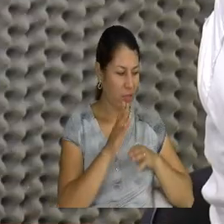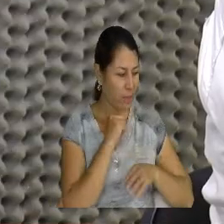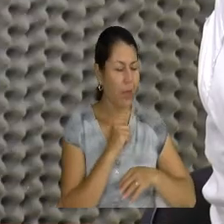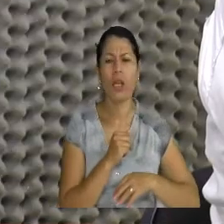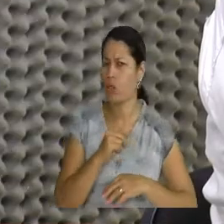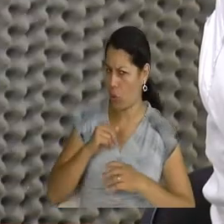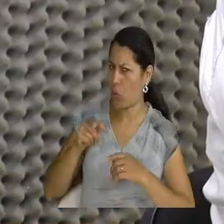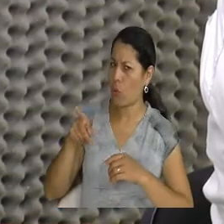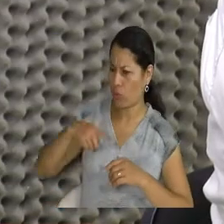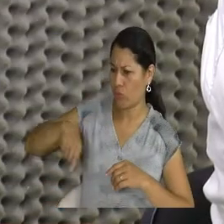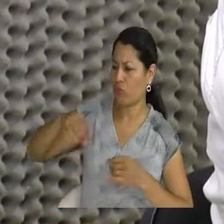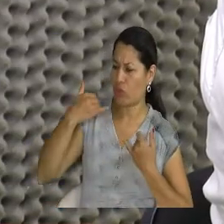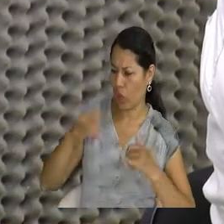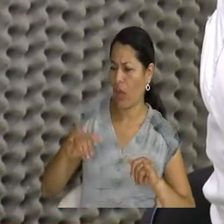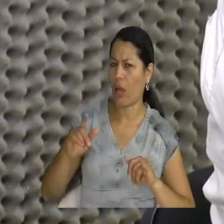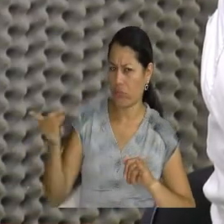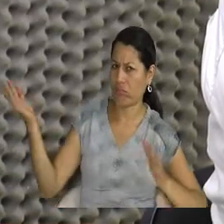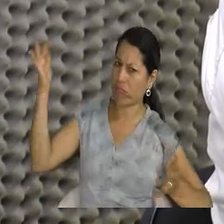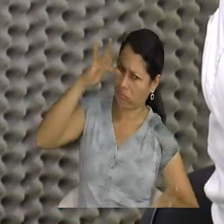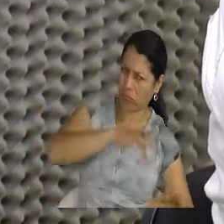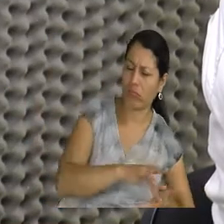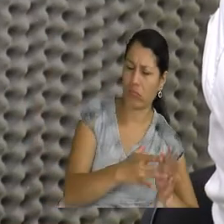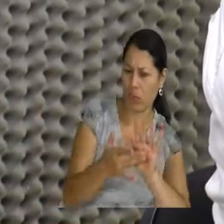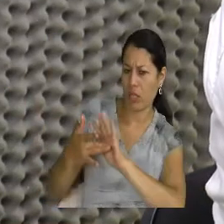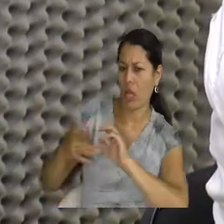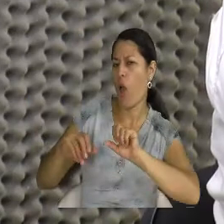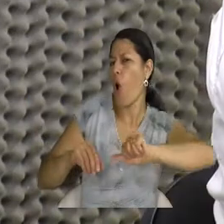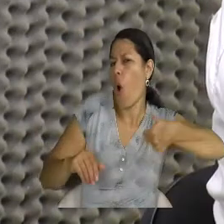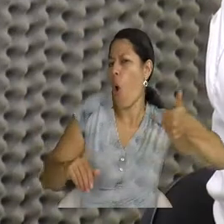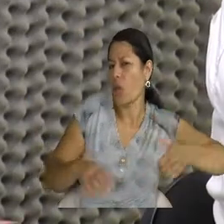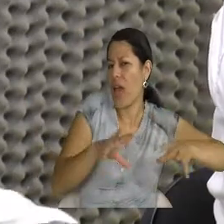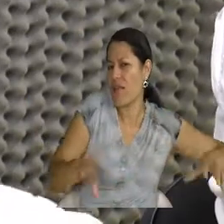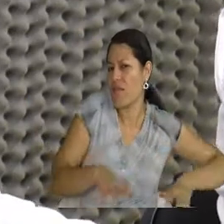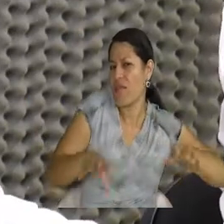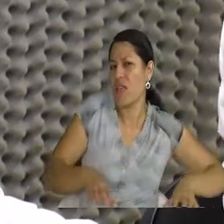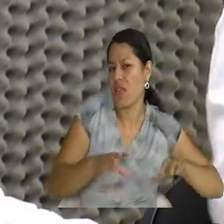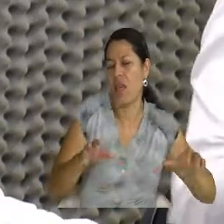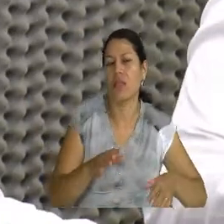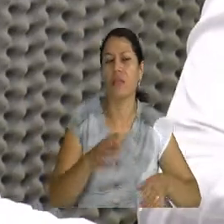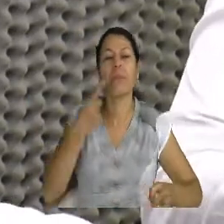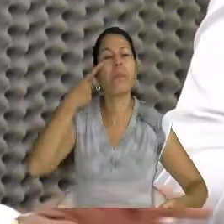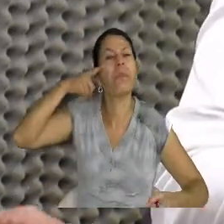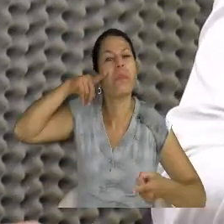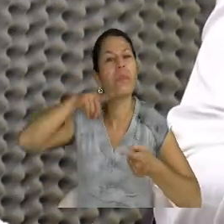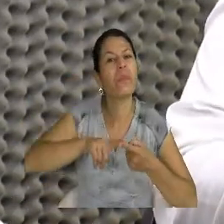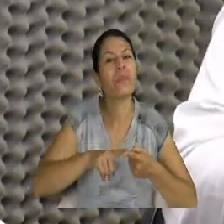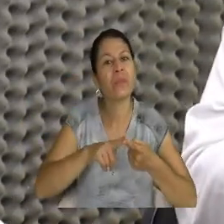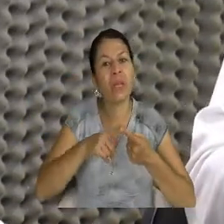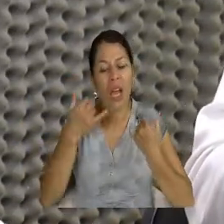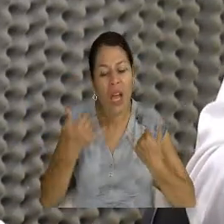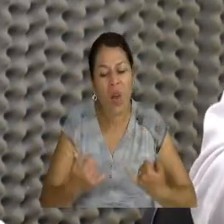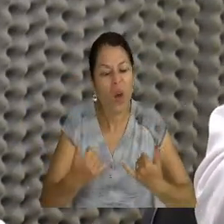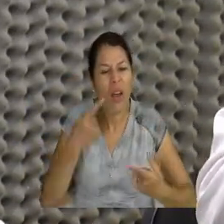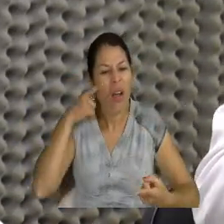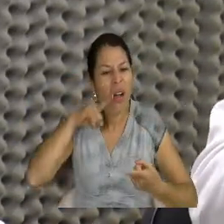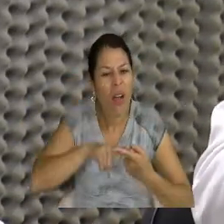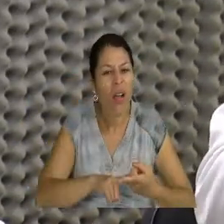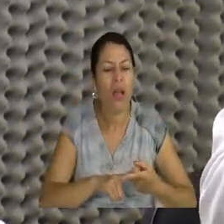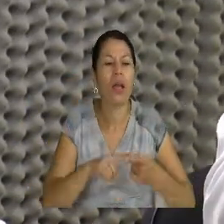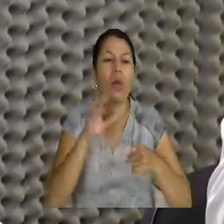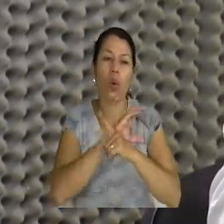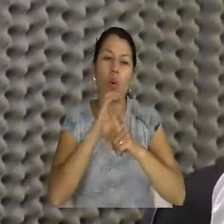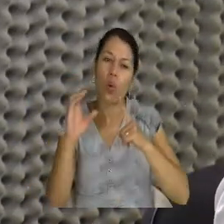escenarios. La idea de este específicamente es que fuera cívico-cultural. Y el